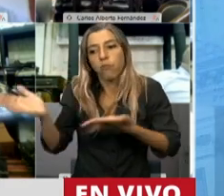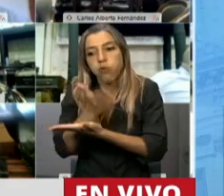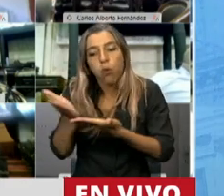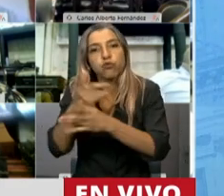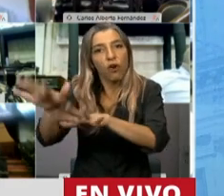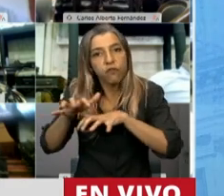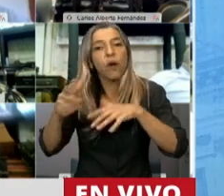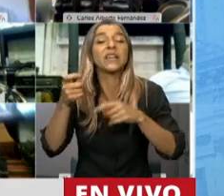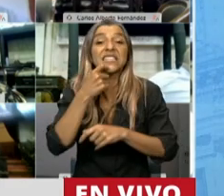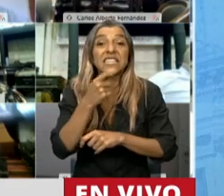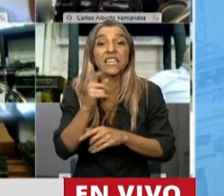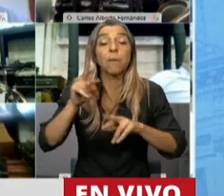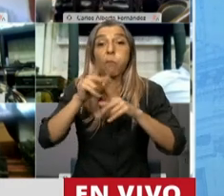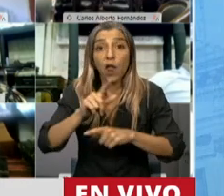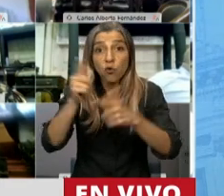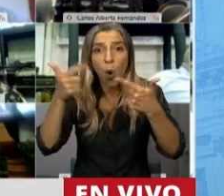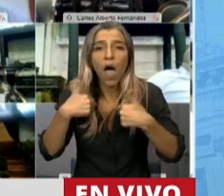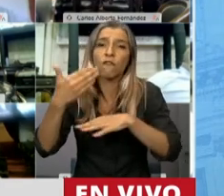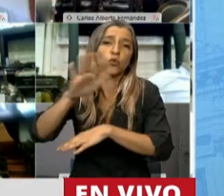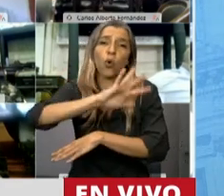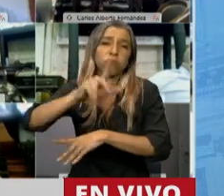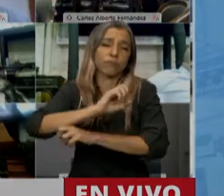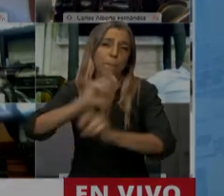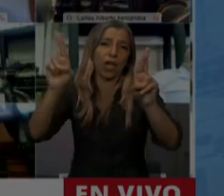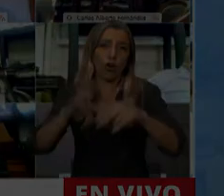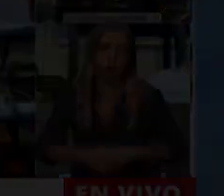a más vandalismo en todo sentido. Muchas gracias. Gracias, diputada.